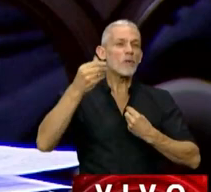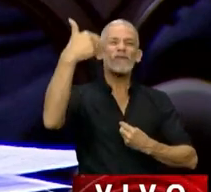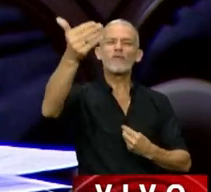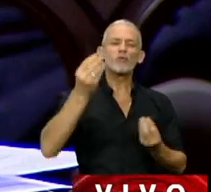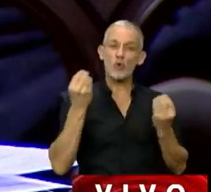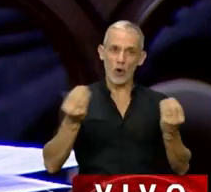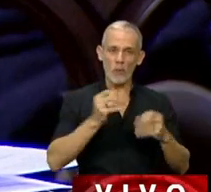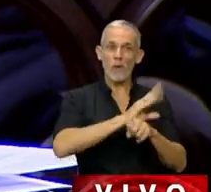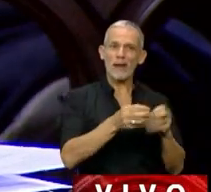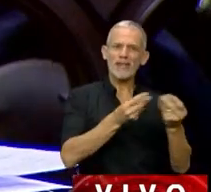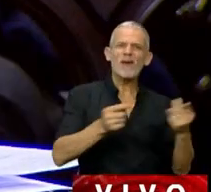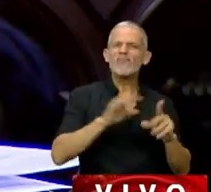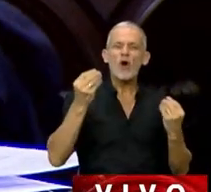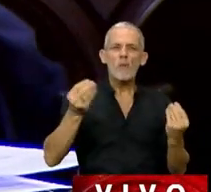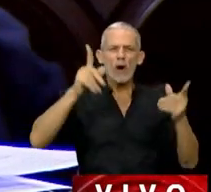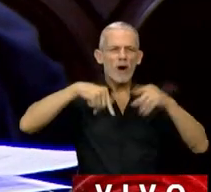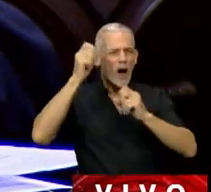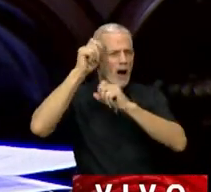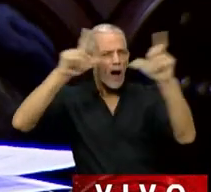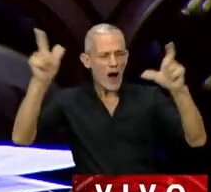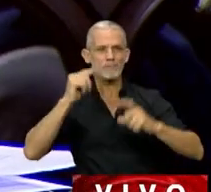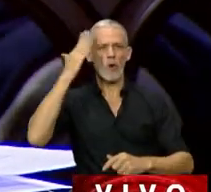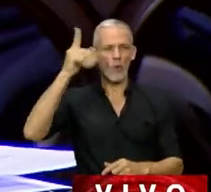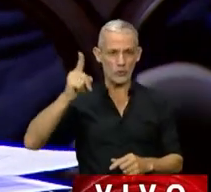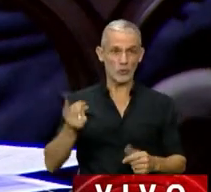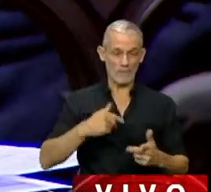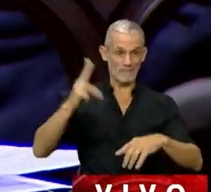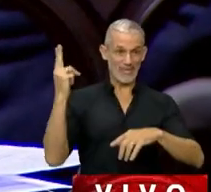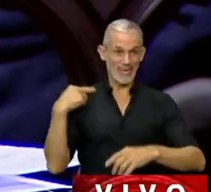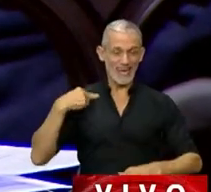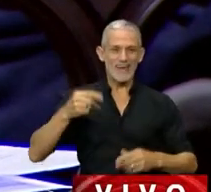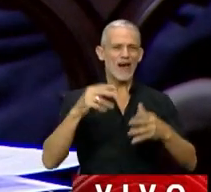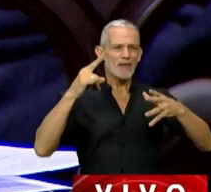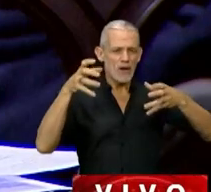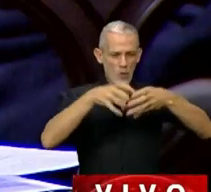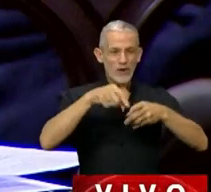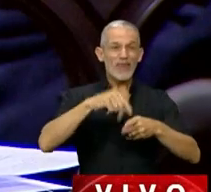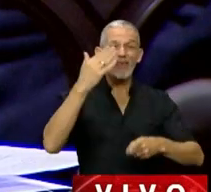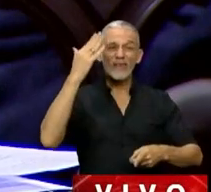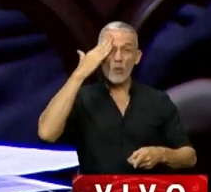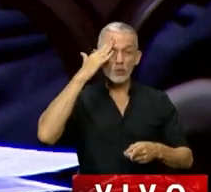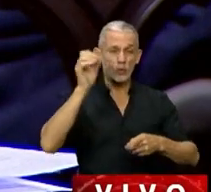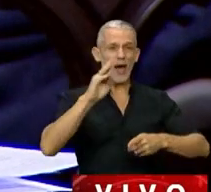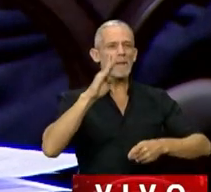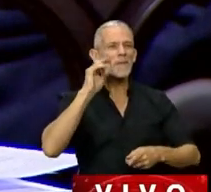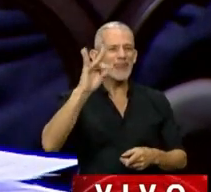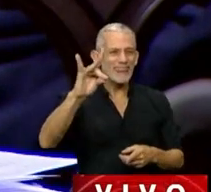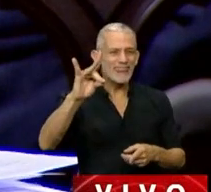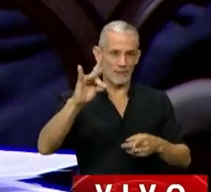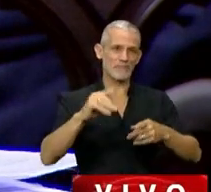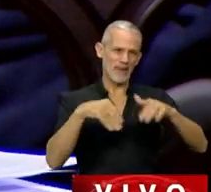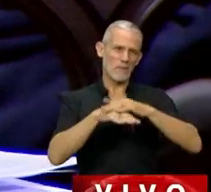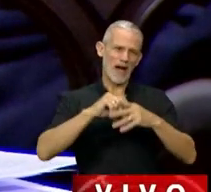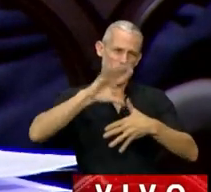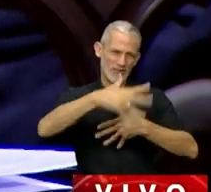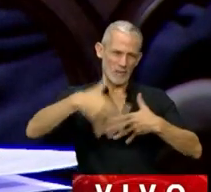futuro pospandémico. En esa cumbre, la jefa de la Unidad Creativa y Cultural de la BID, del BID,